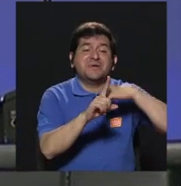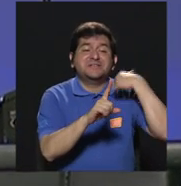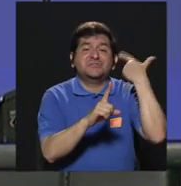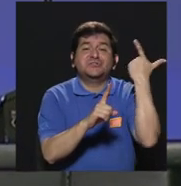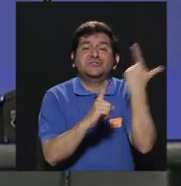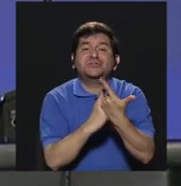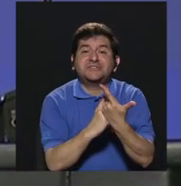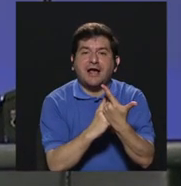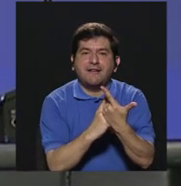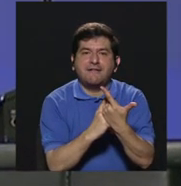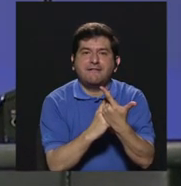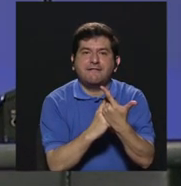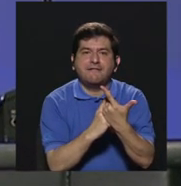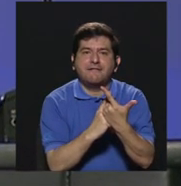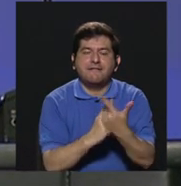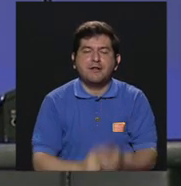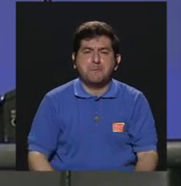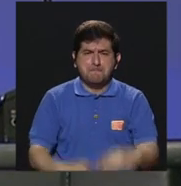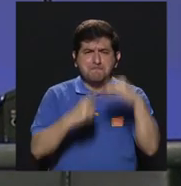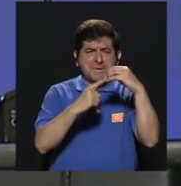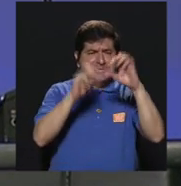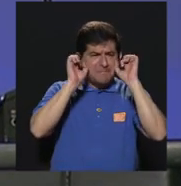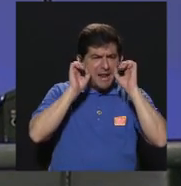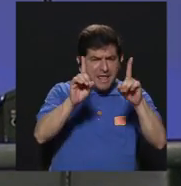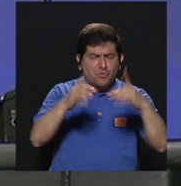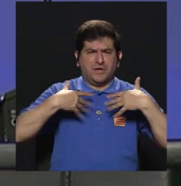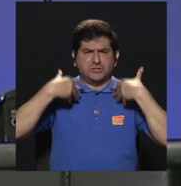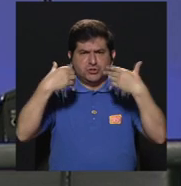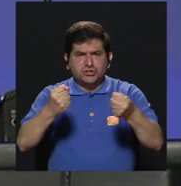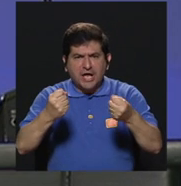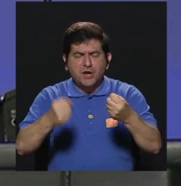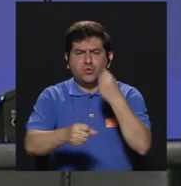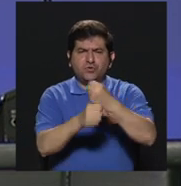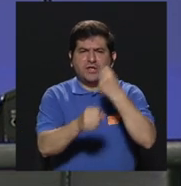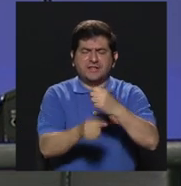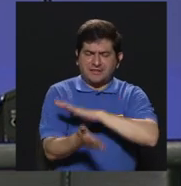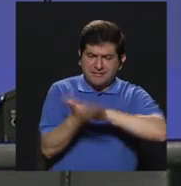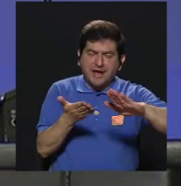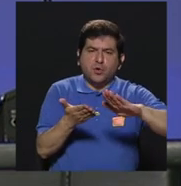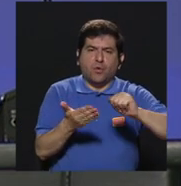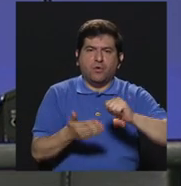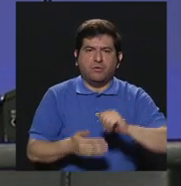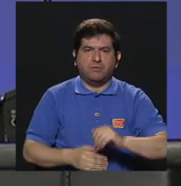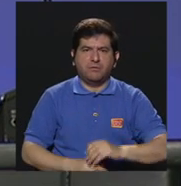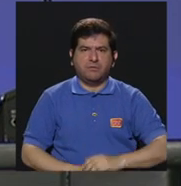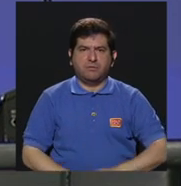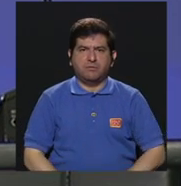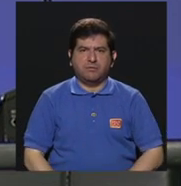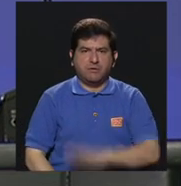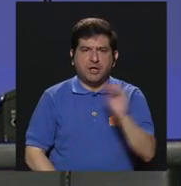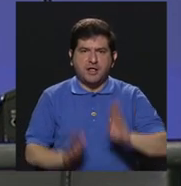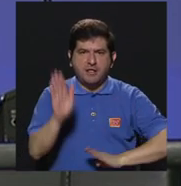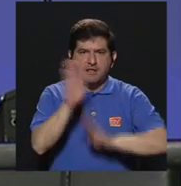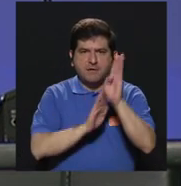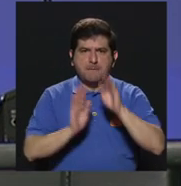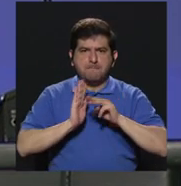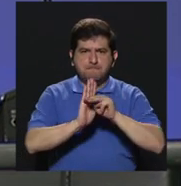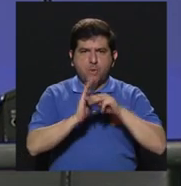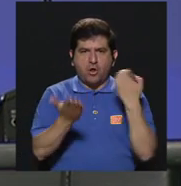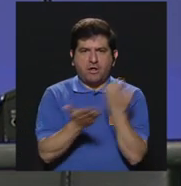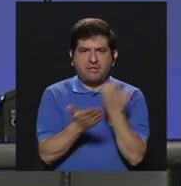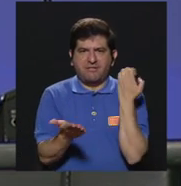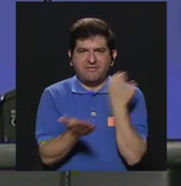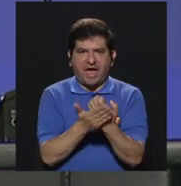social con prioridad en educación, salud y empleo digno, y al desarrollo de un modelo